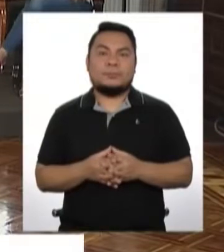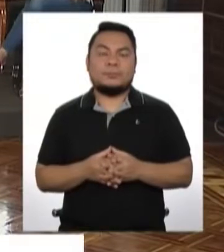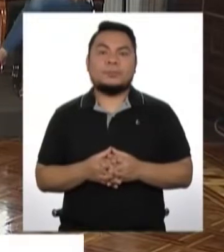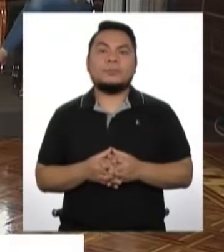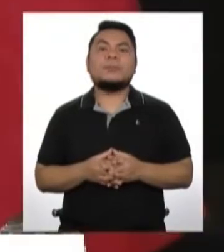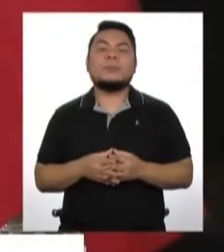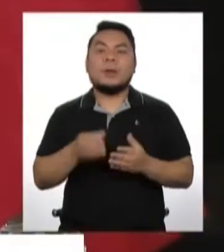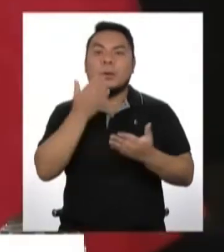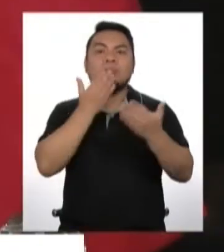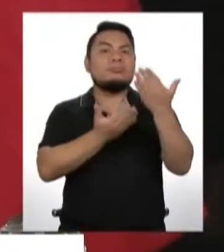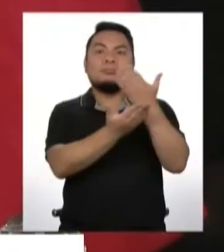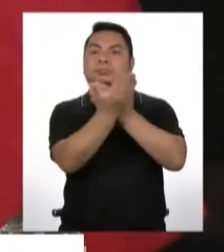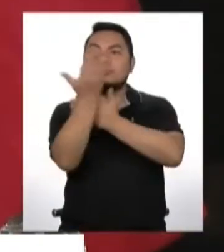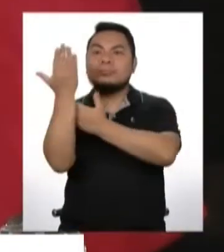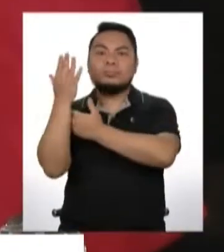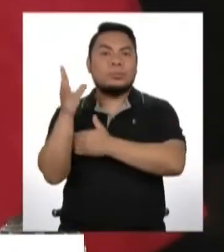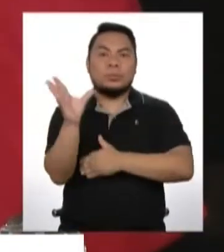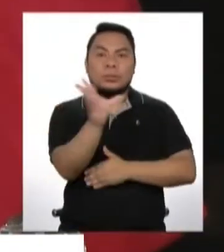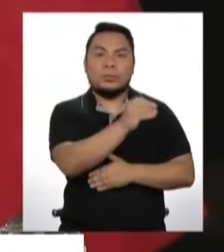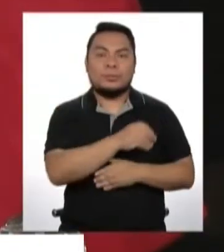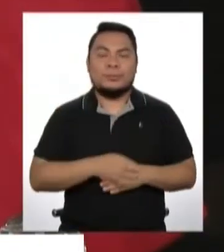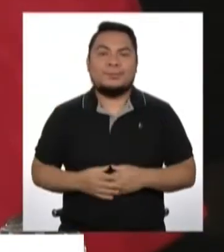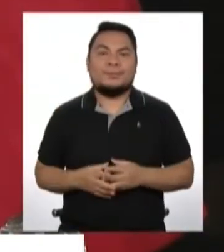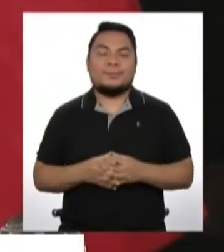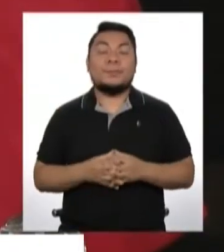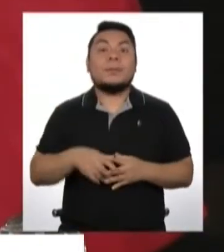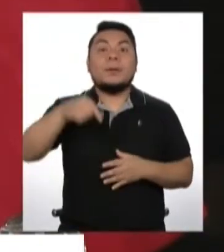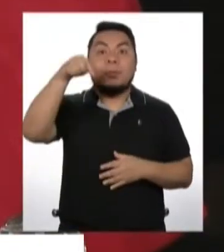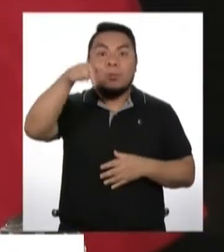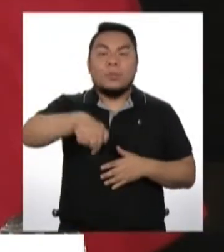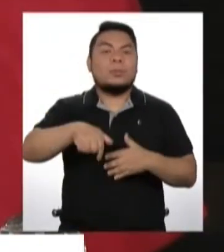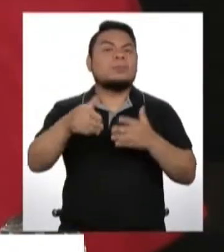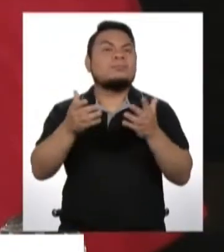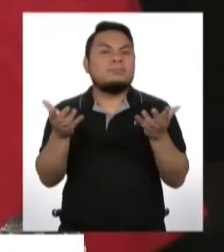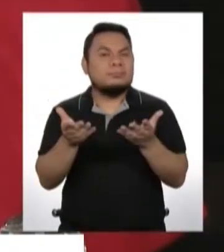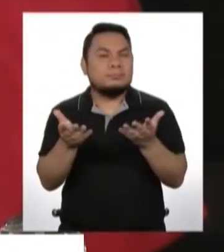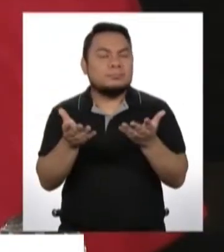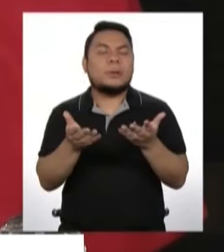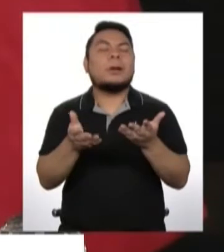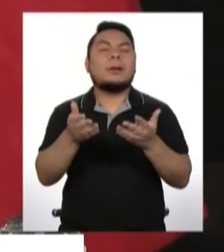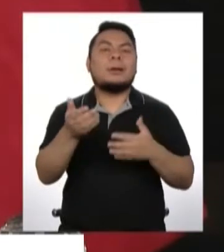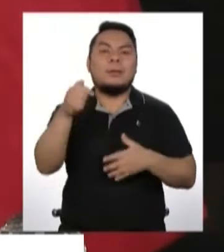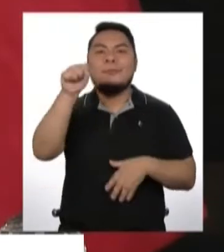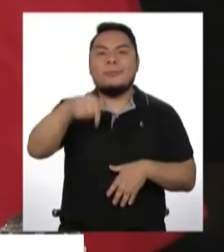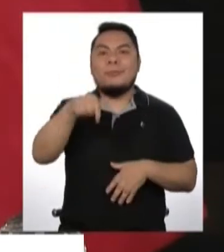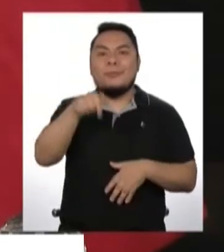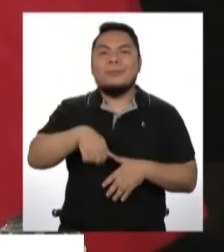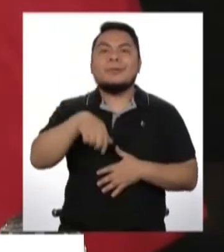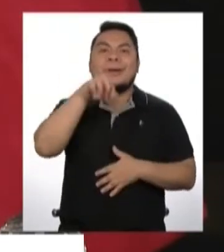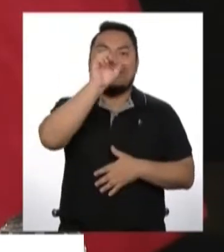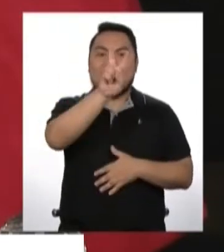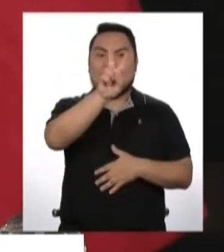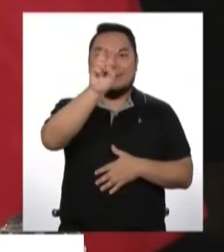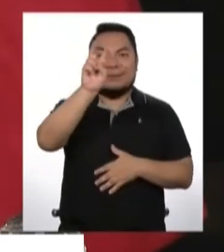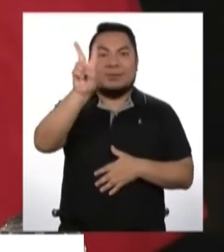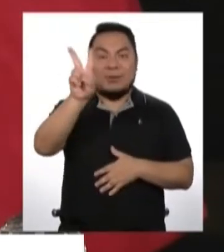Muy buenos días, tengan todos ustedes. Hoy nos encontramos en el día